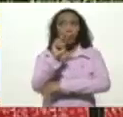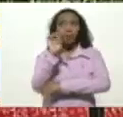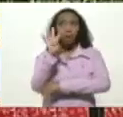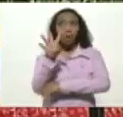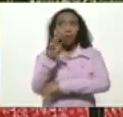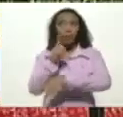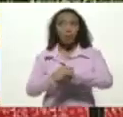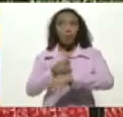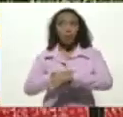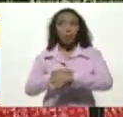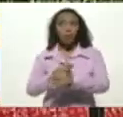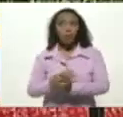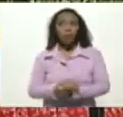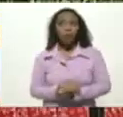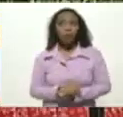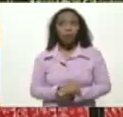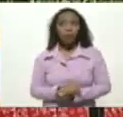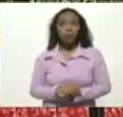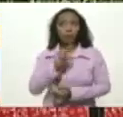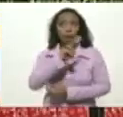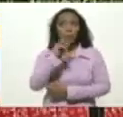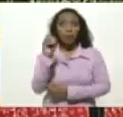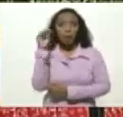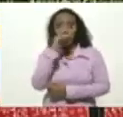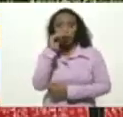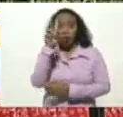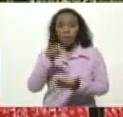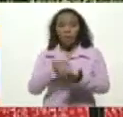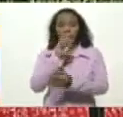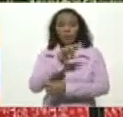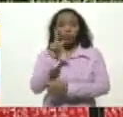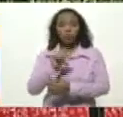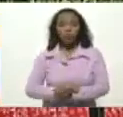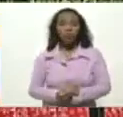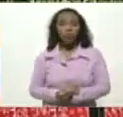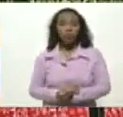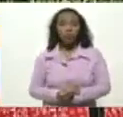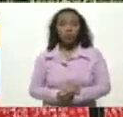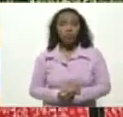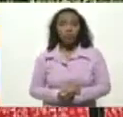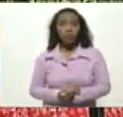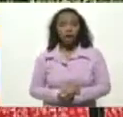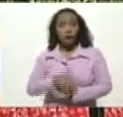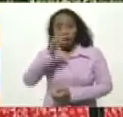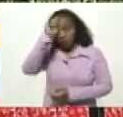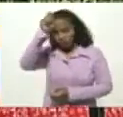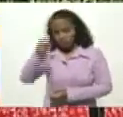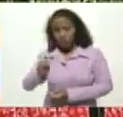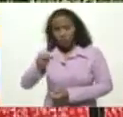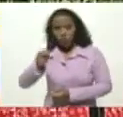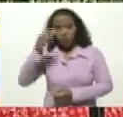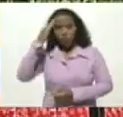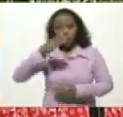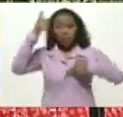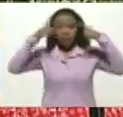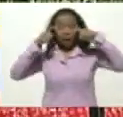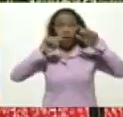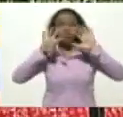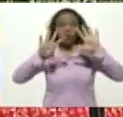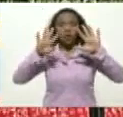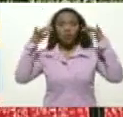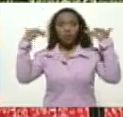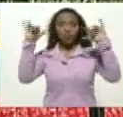5:24 del 20 de octubre del 2021, en homenaje al comandante Chávez y el noveno